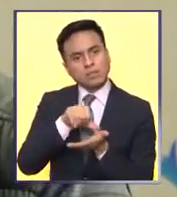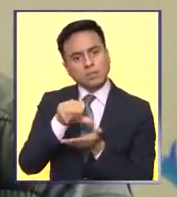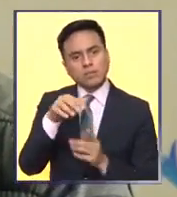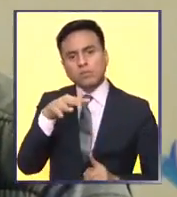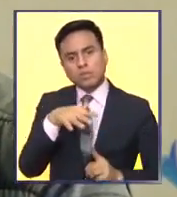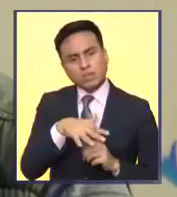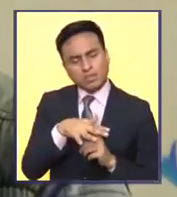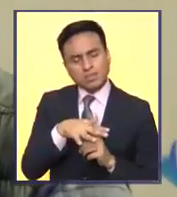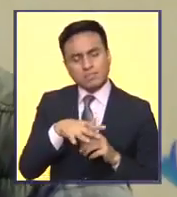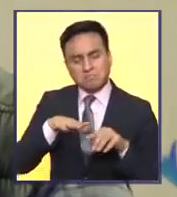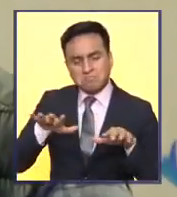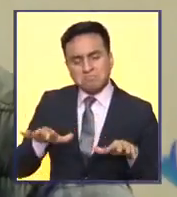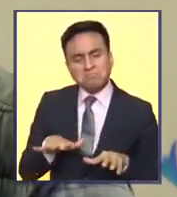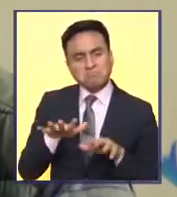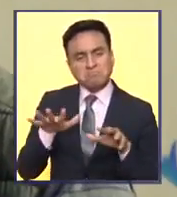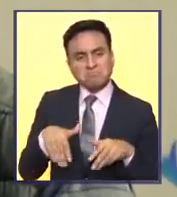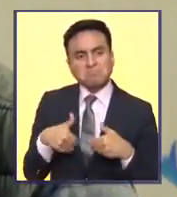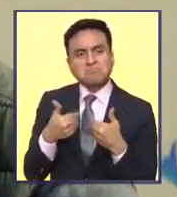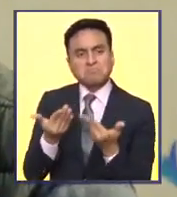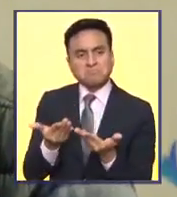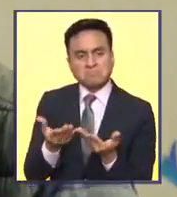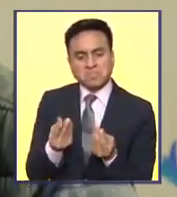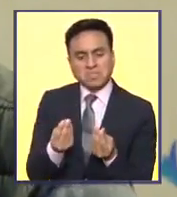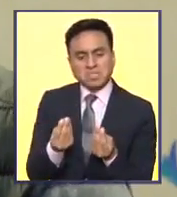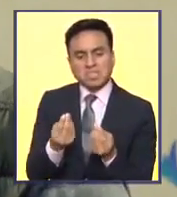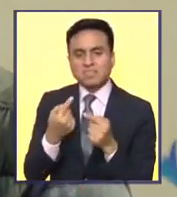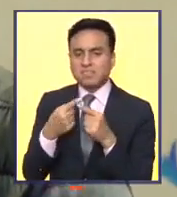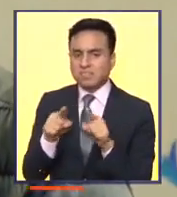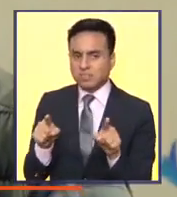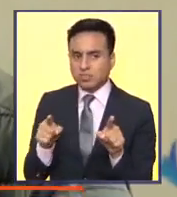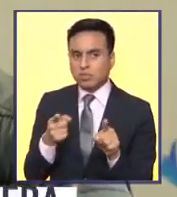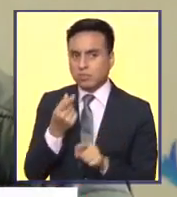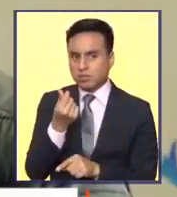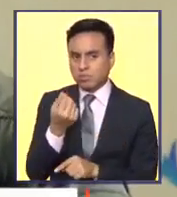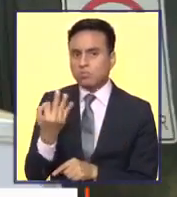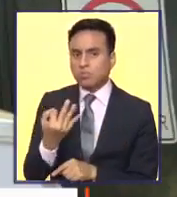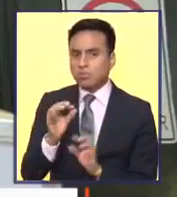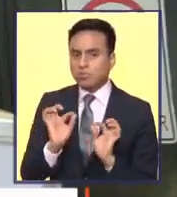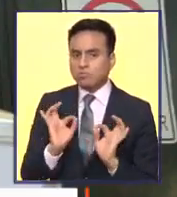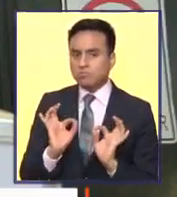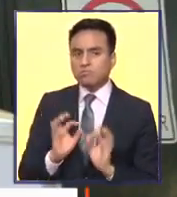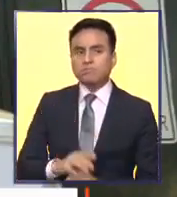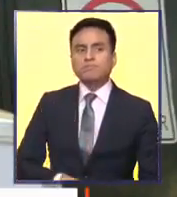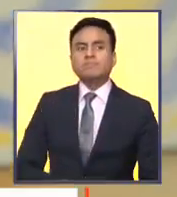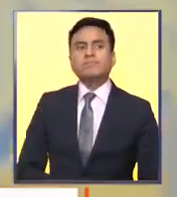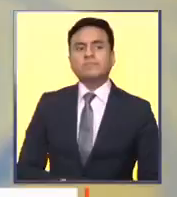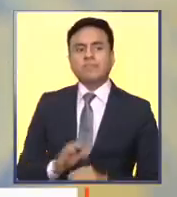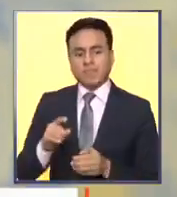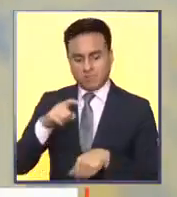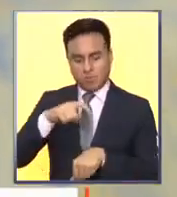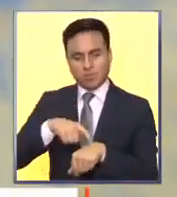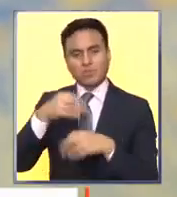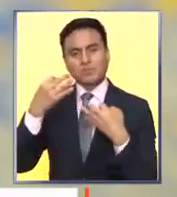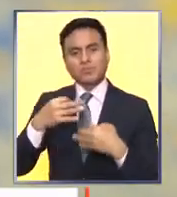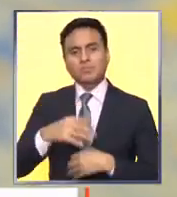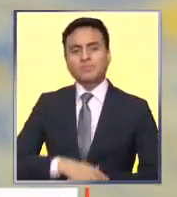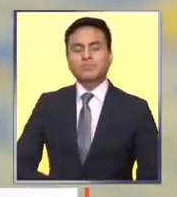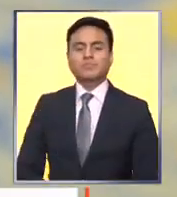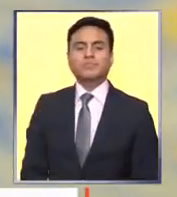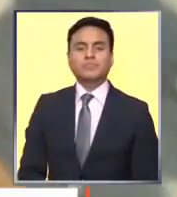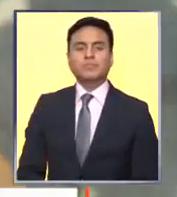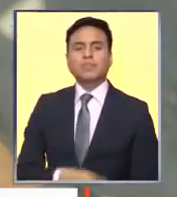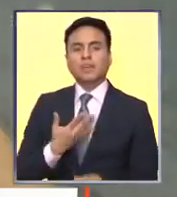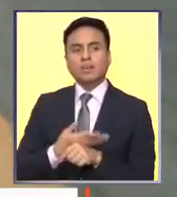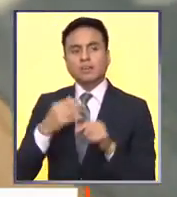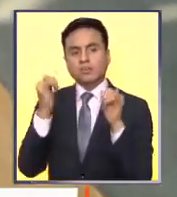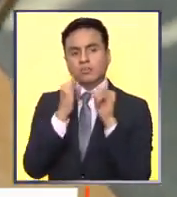y tratamos de ofrecer una calidad distinta a un precio muy módico. Llegó el momento. Tenemos dos